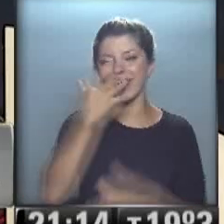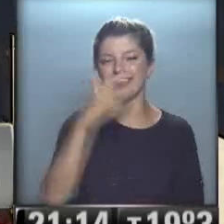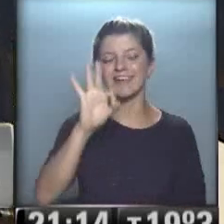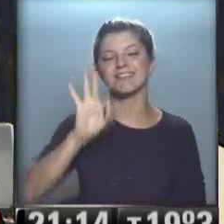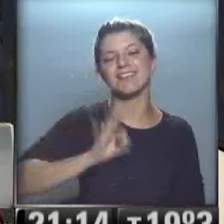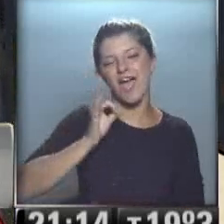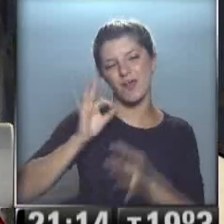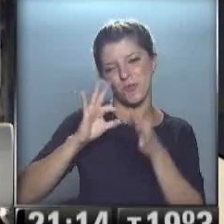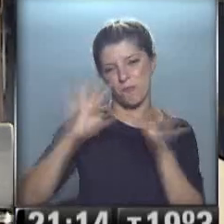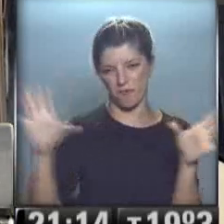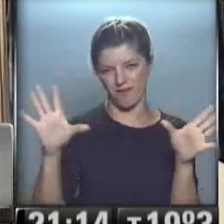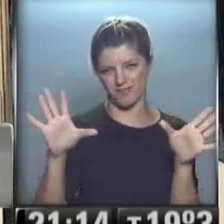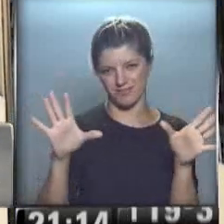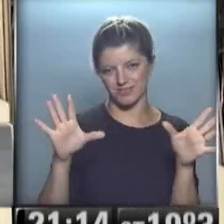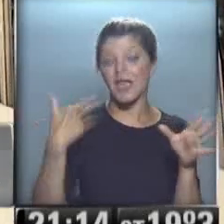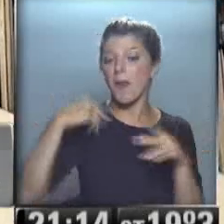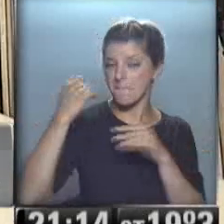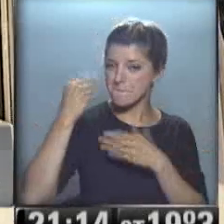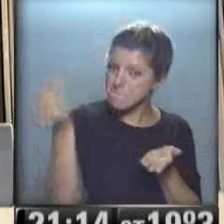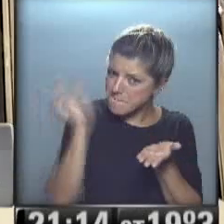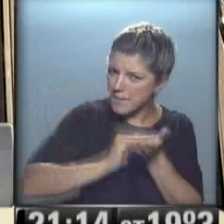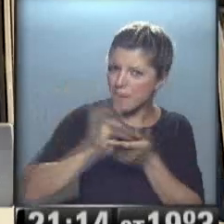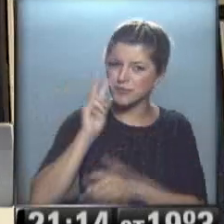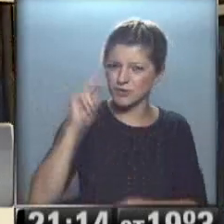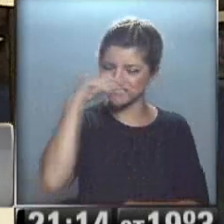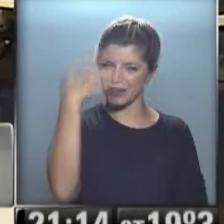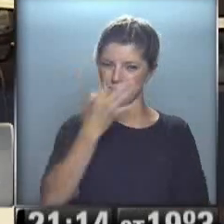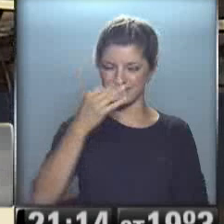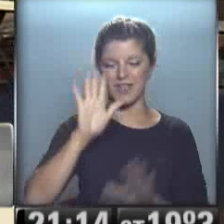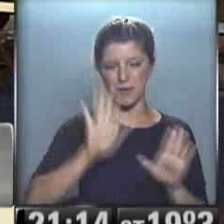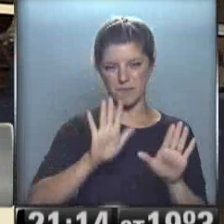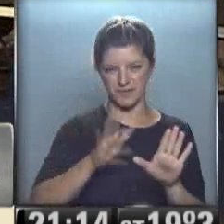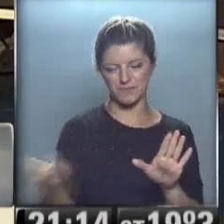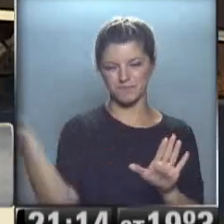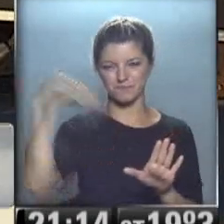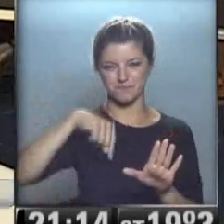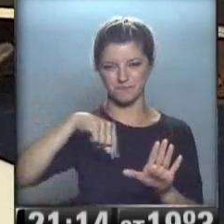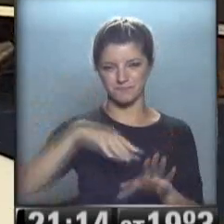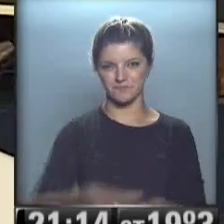de la democracia, más edición especial de Visión 7. Ya volvemos. Vamos a venir.